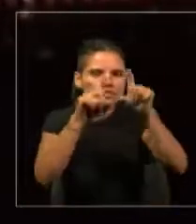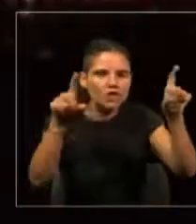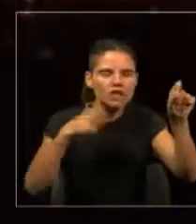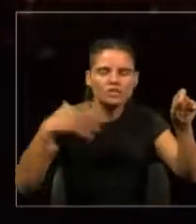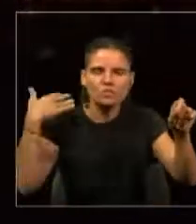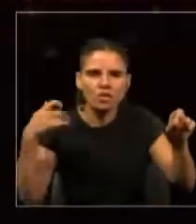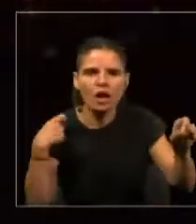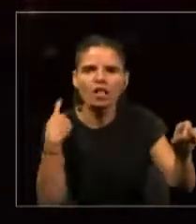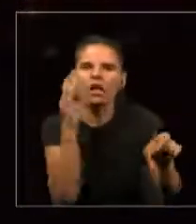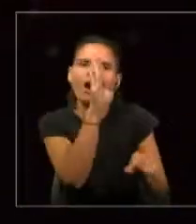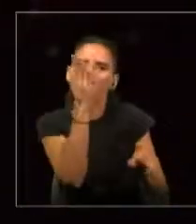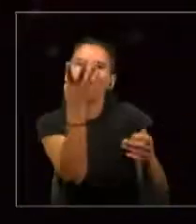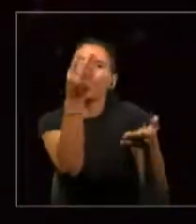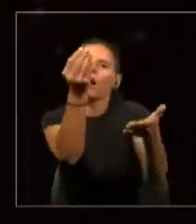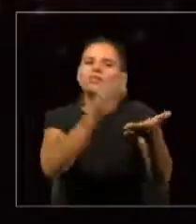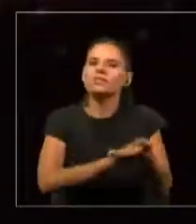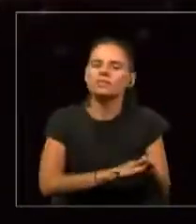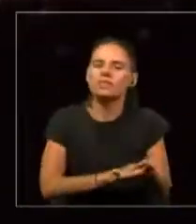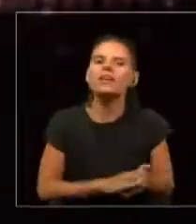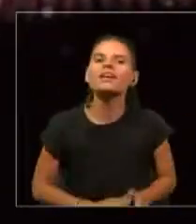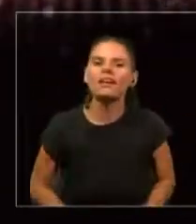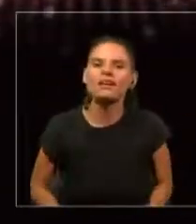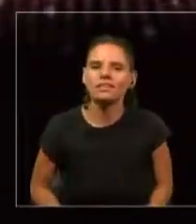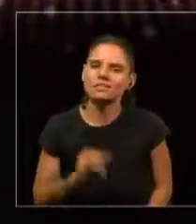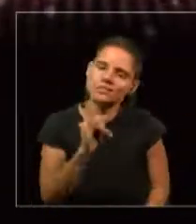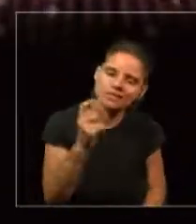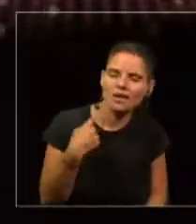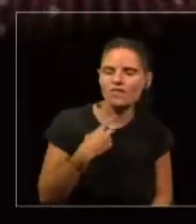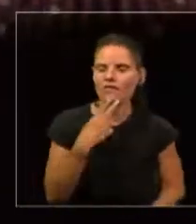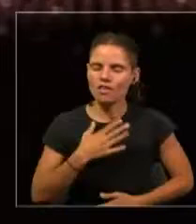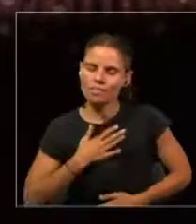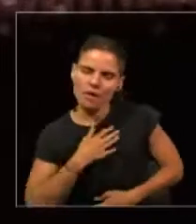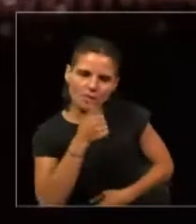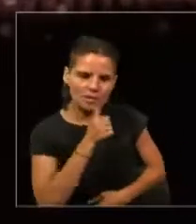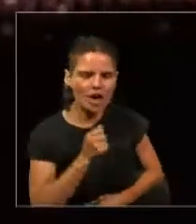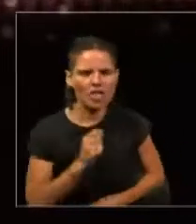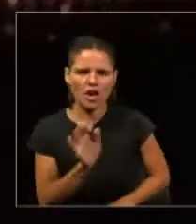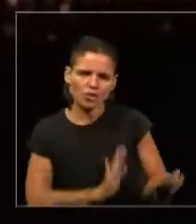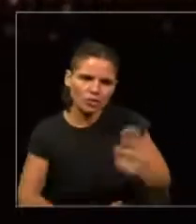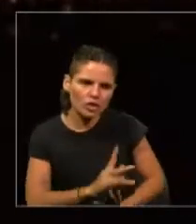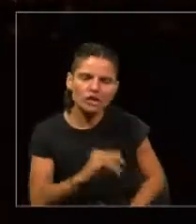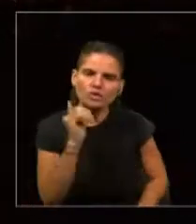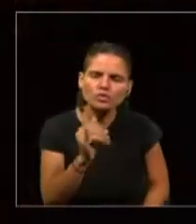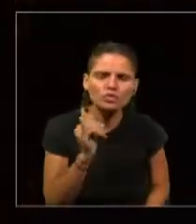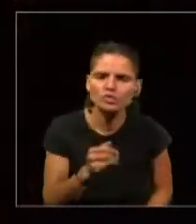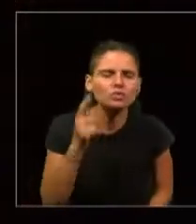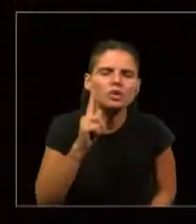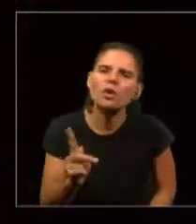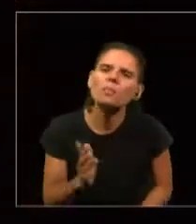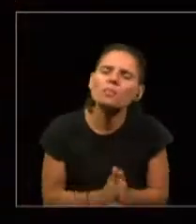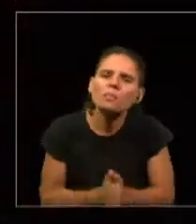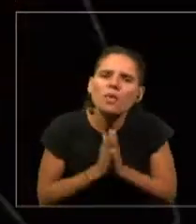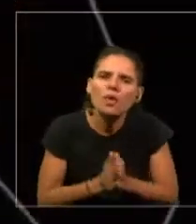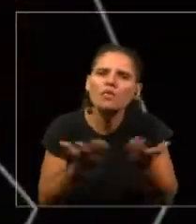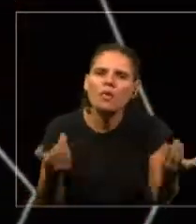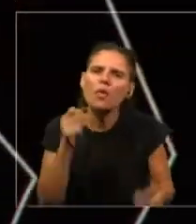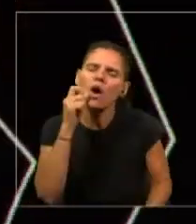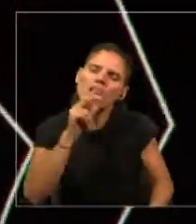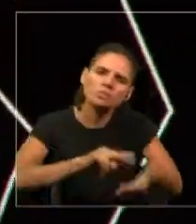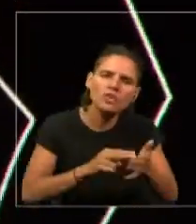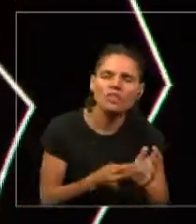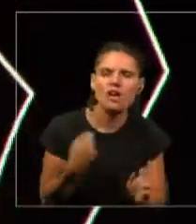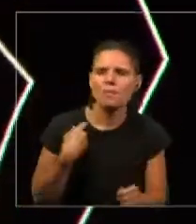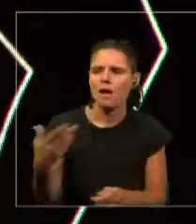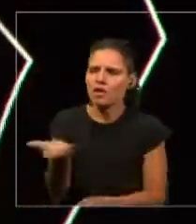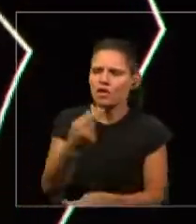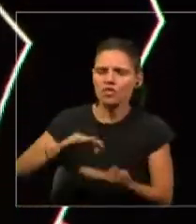más importantes. Claro, tenemos que defender nuestra pequeña vida privada. Por favor, veamos cuál es el problema, la libertad